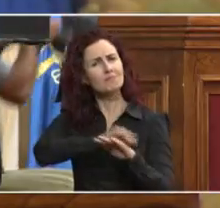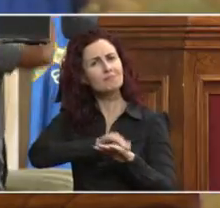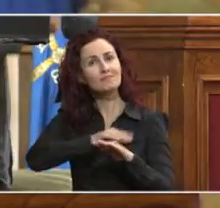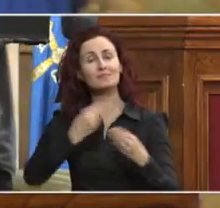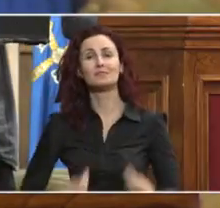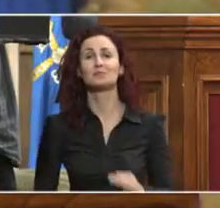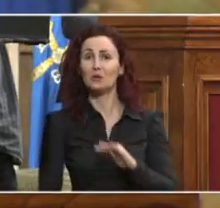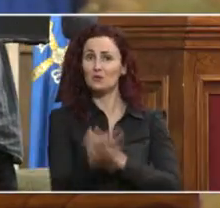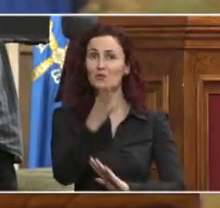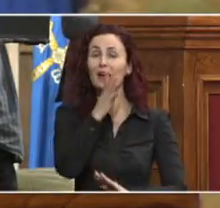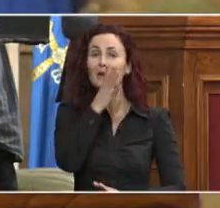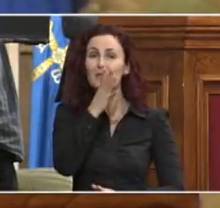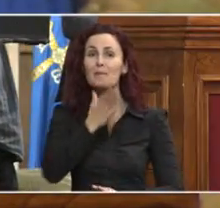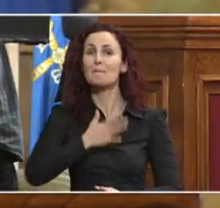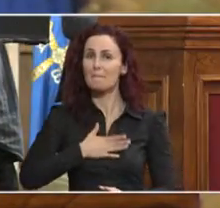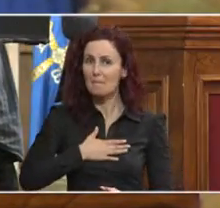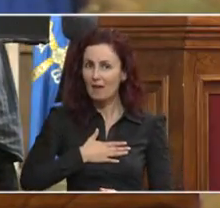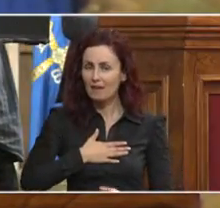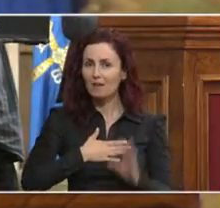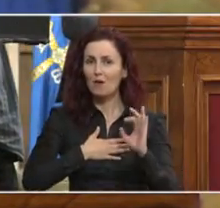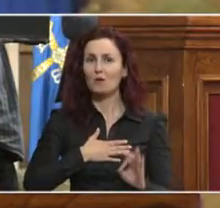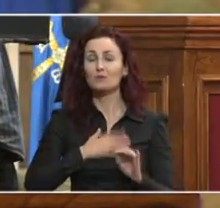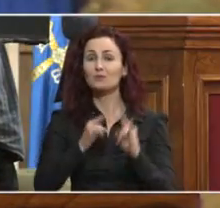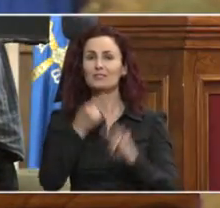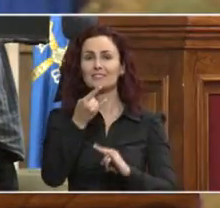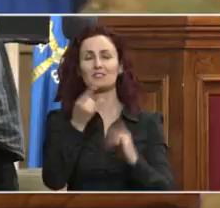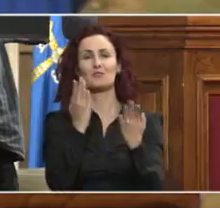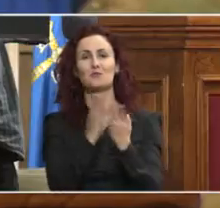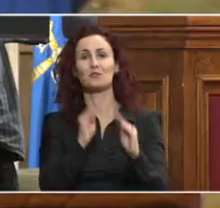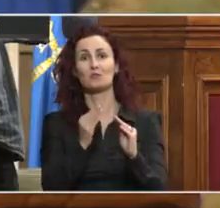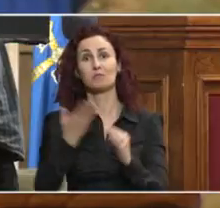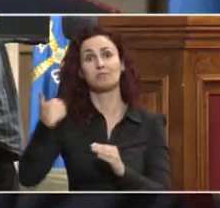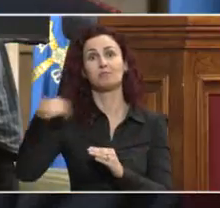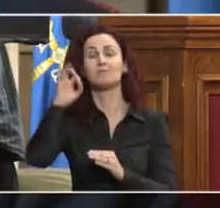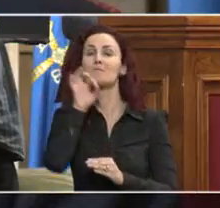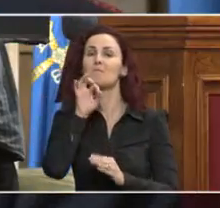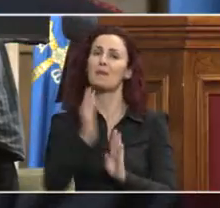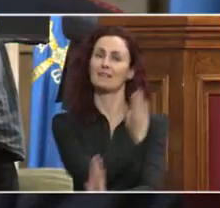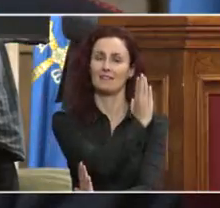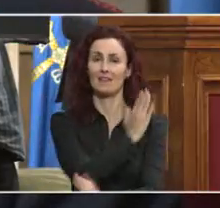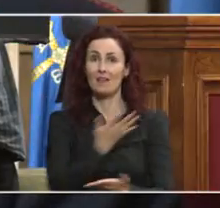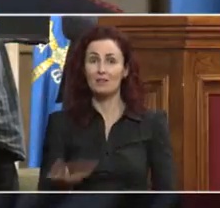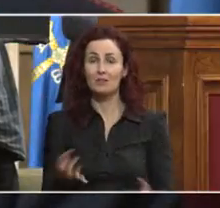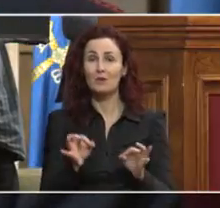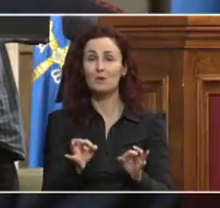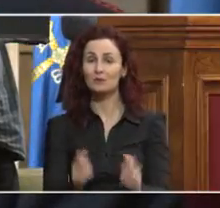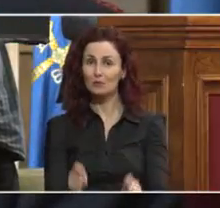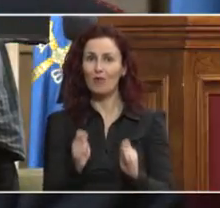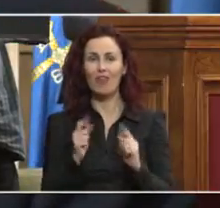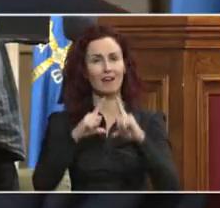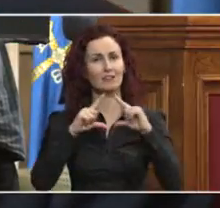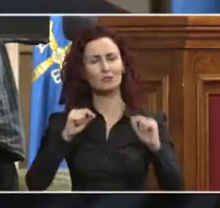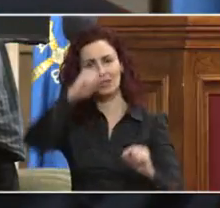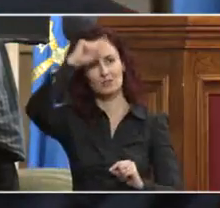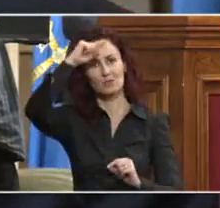los que nació nuestra preciada extensión universitaria hace más de un siglo. motor de la cultura en Asturias